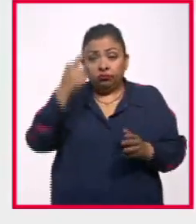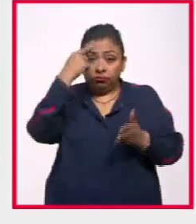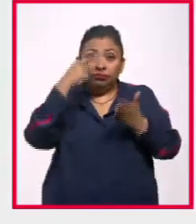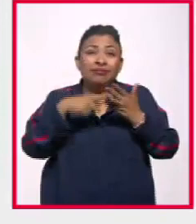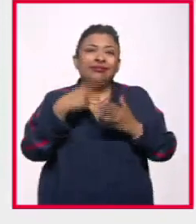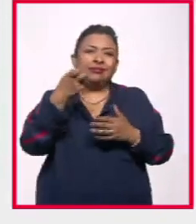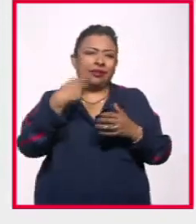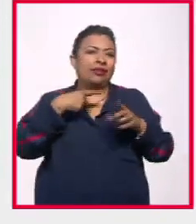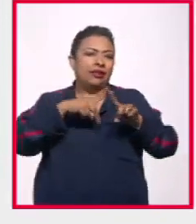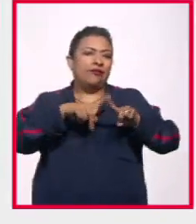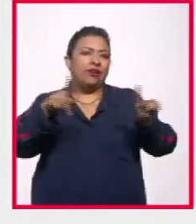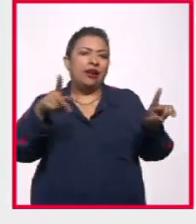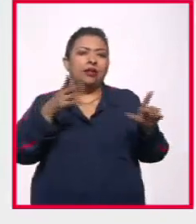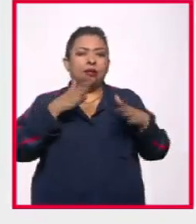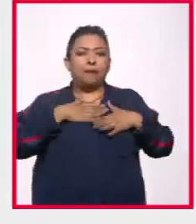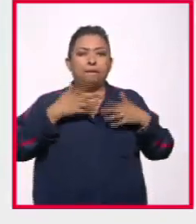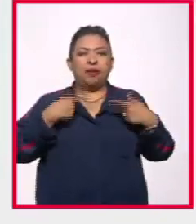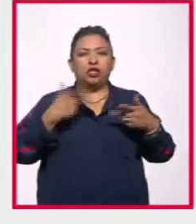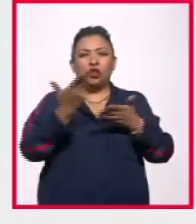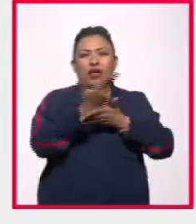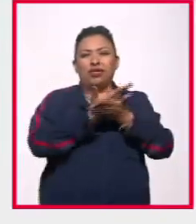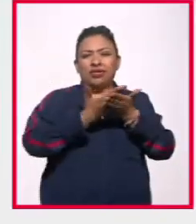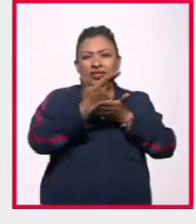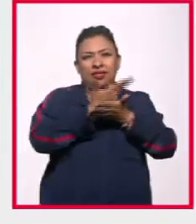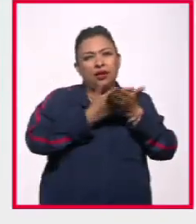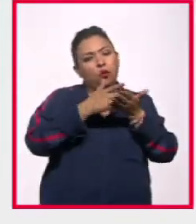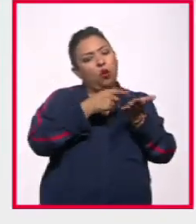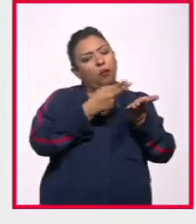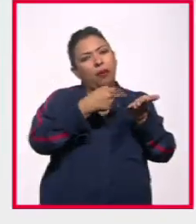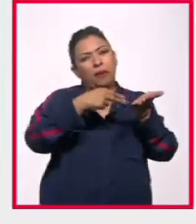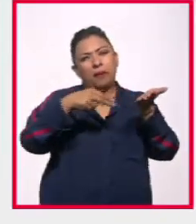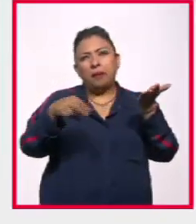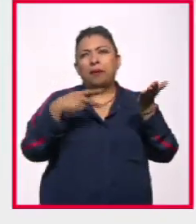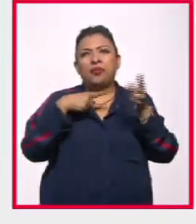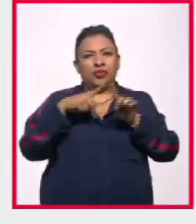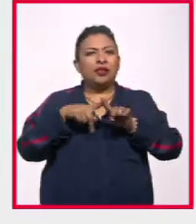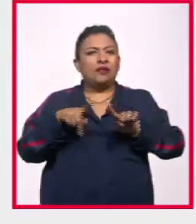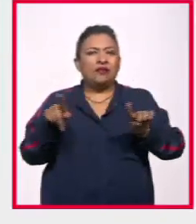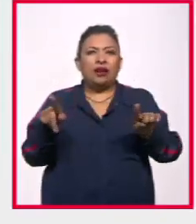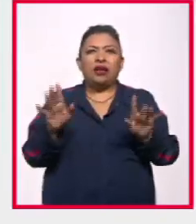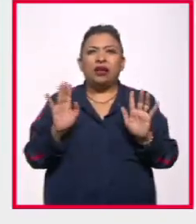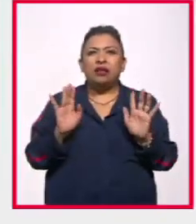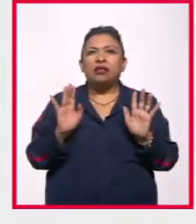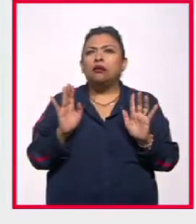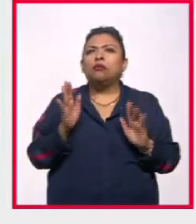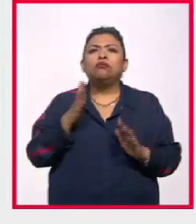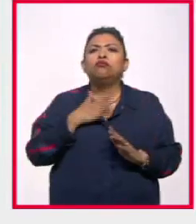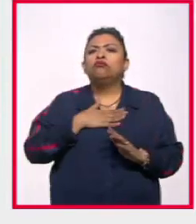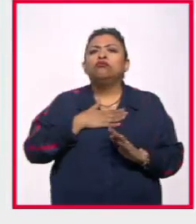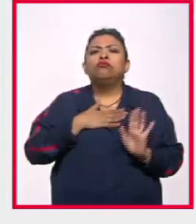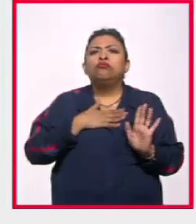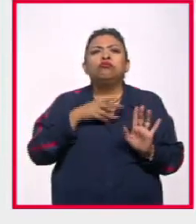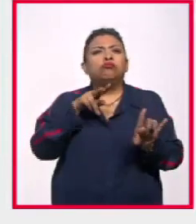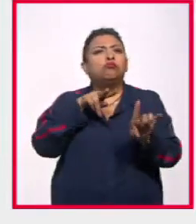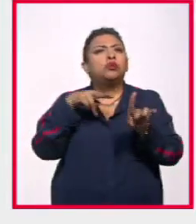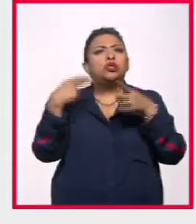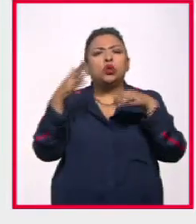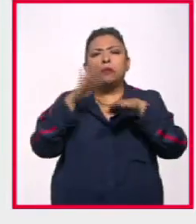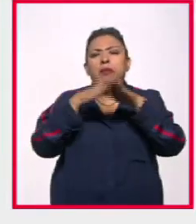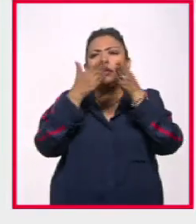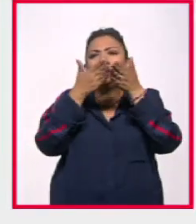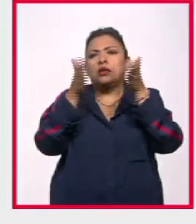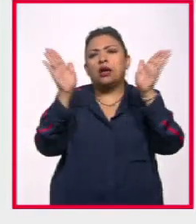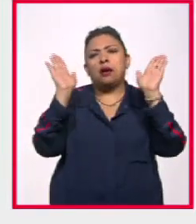hay diferencia con el cartonista, el caricaturista, que no... Tenemos como un panorama más amplio